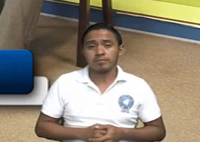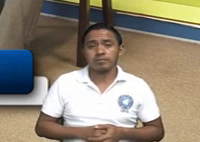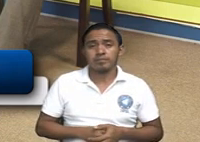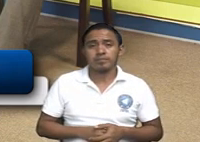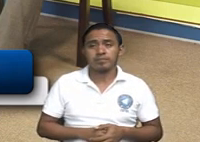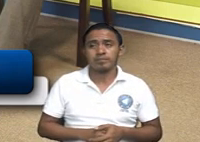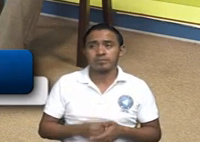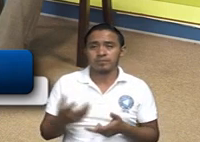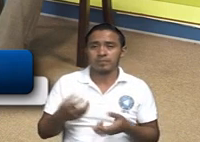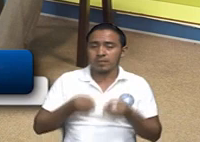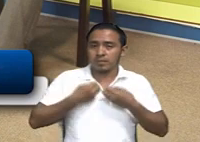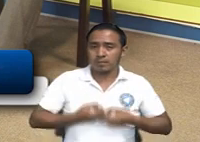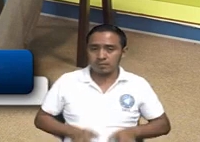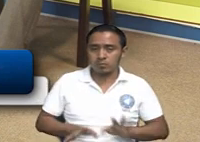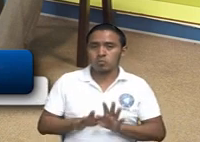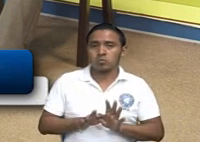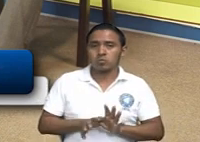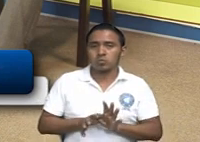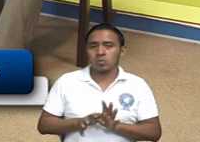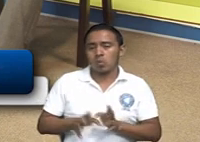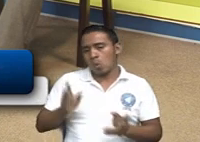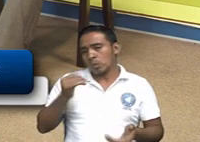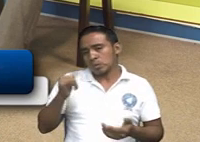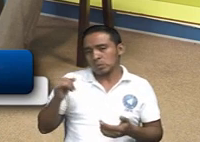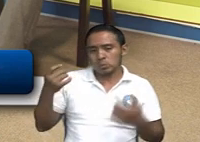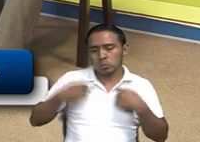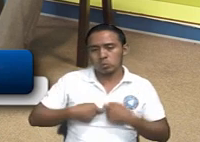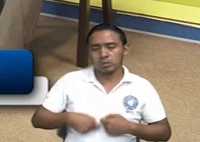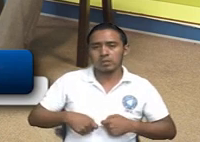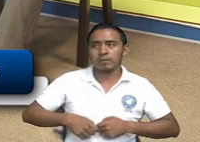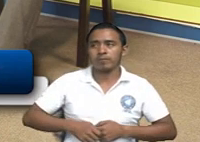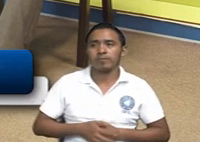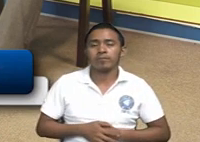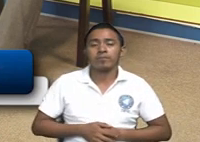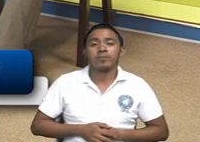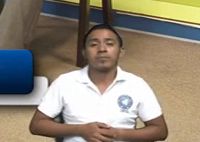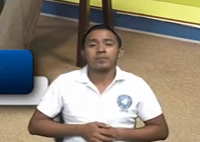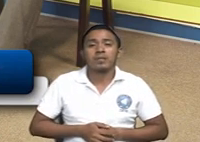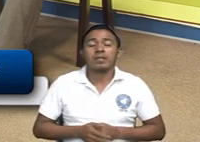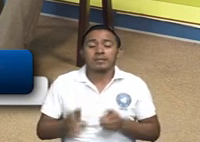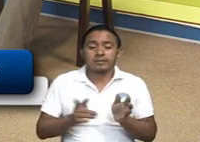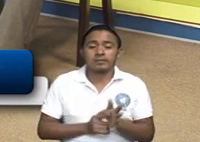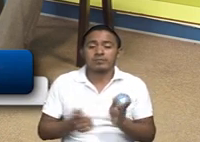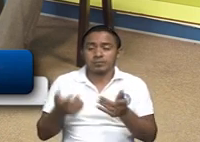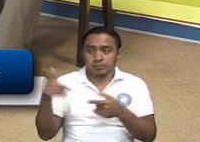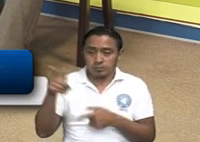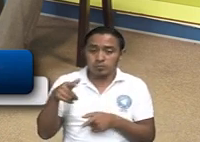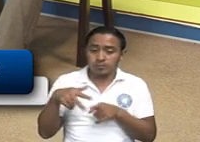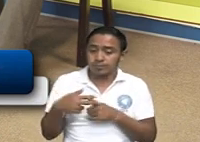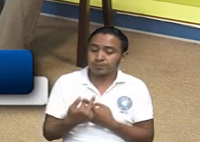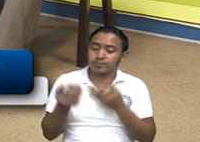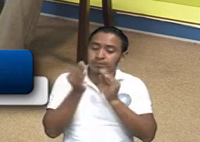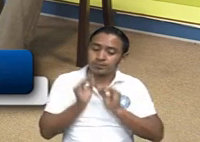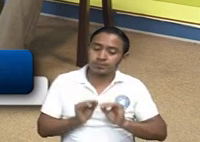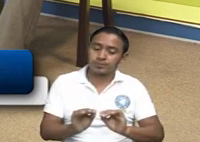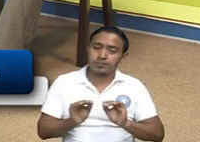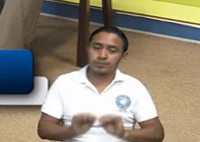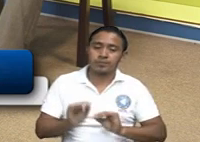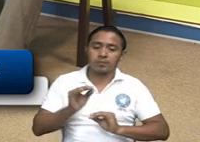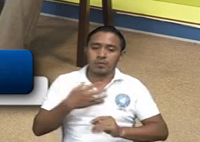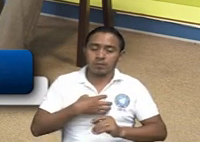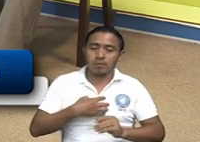no andar con ropa, andar sin ropa. Es que, bueno, cuando vos le vas introduciendo esas partes de